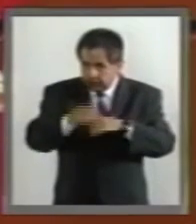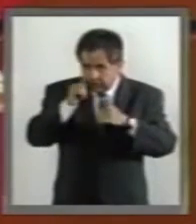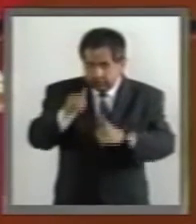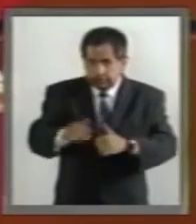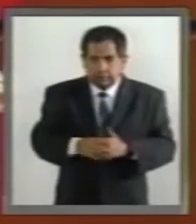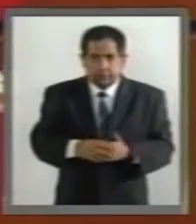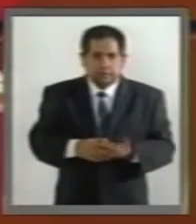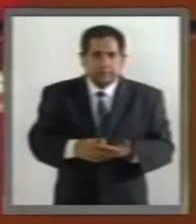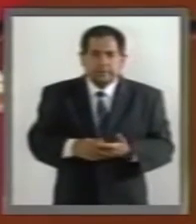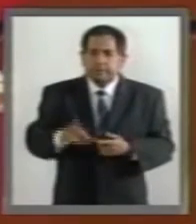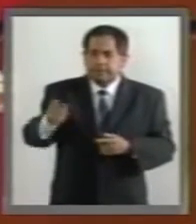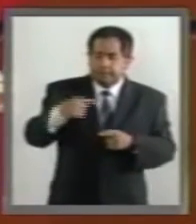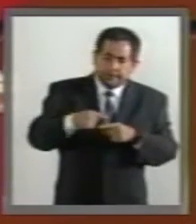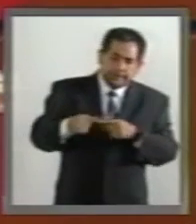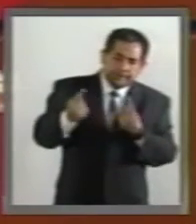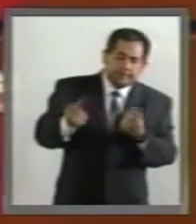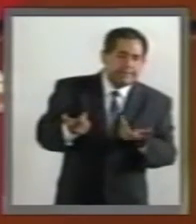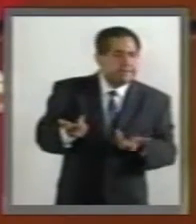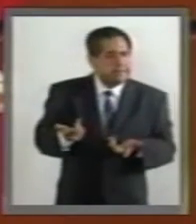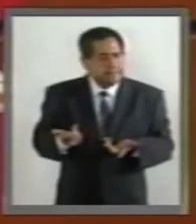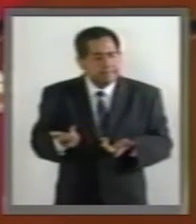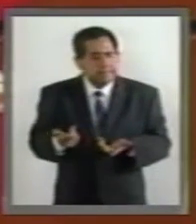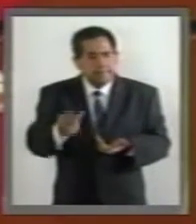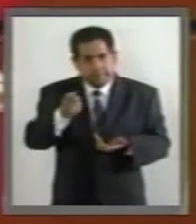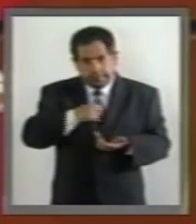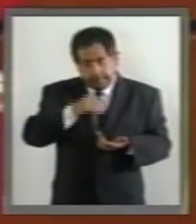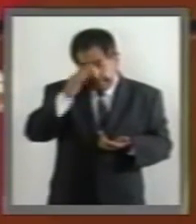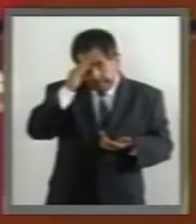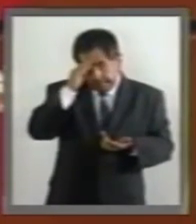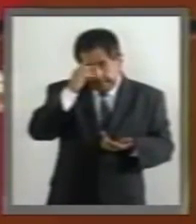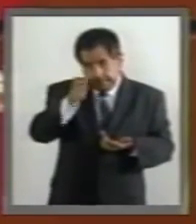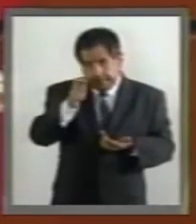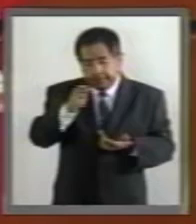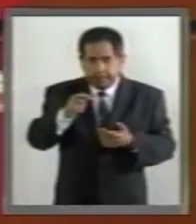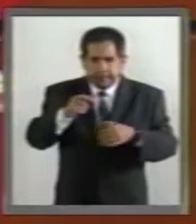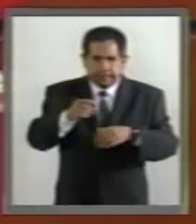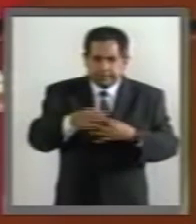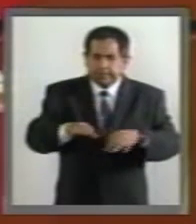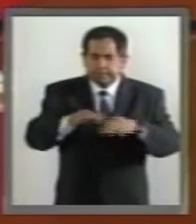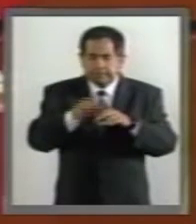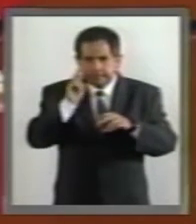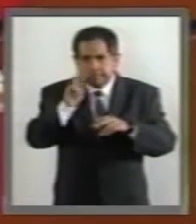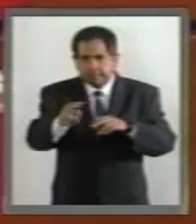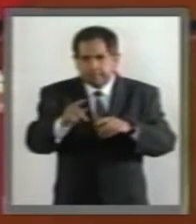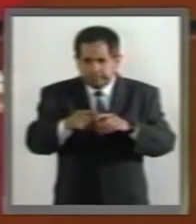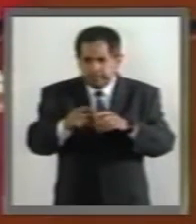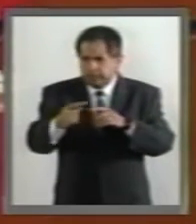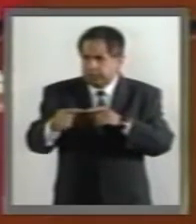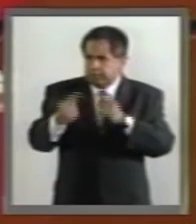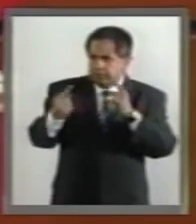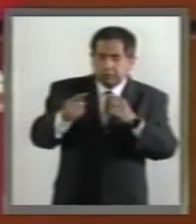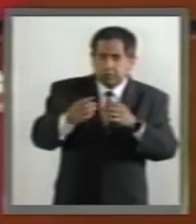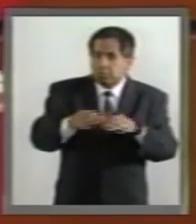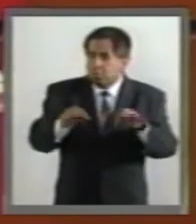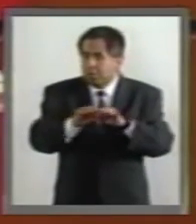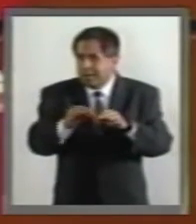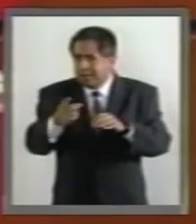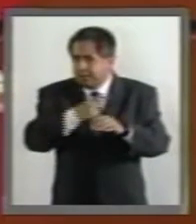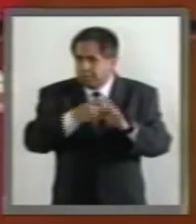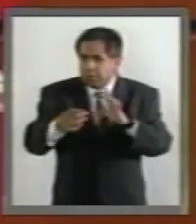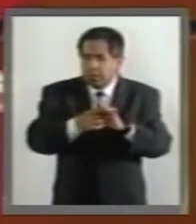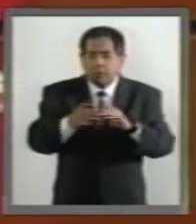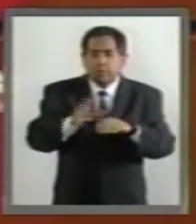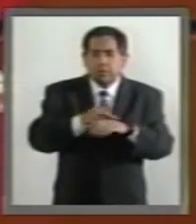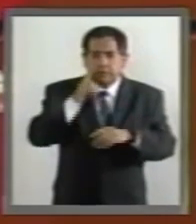Las divergencias, por lo tanto, y eso es lo que llama la atención, son sustantivas, ya que al comparar